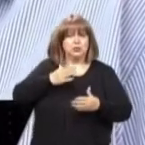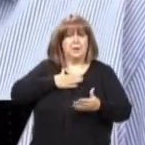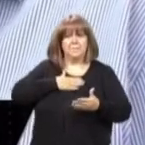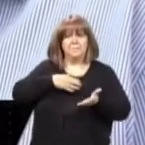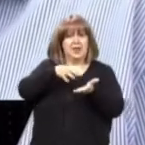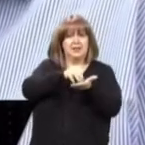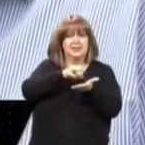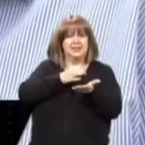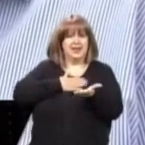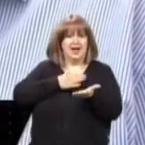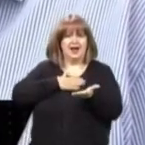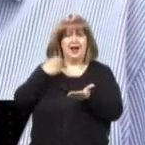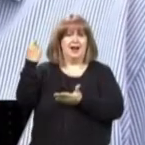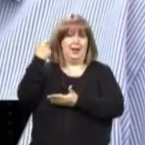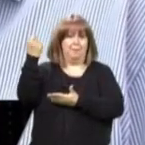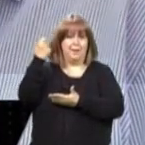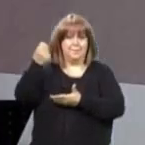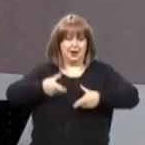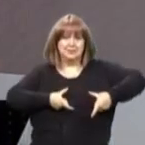en gran parte de la geografía de la provincia de La Pampa.